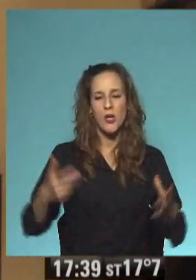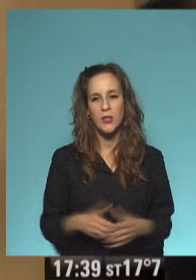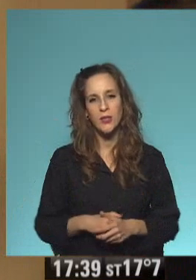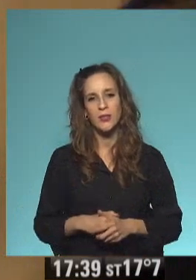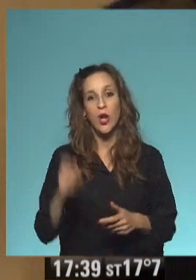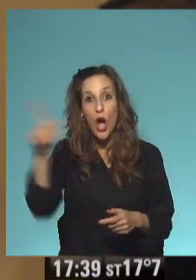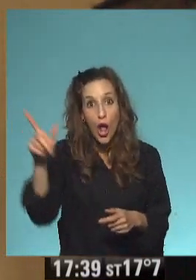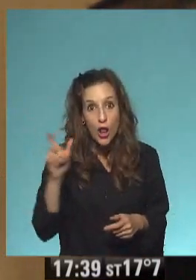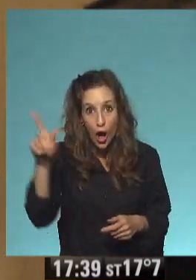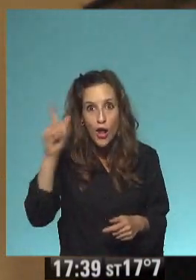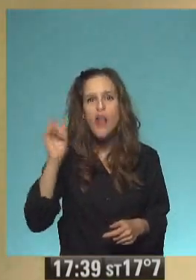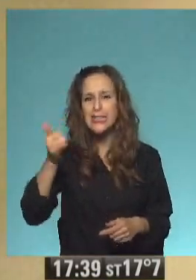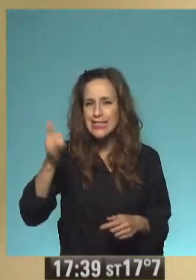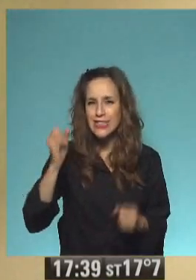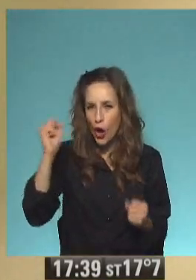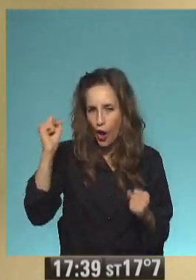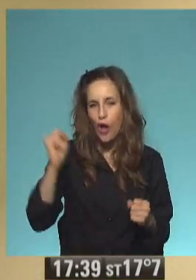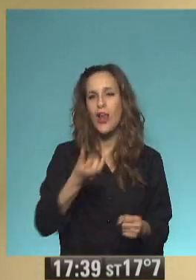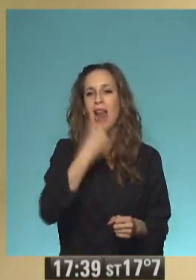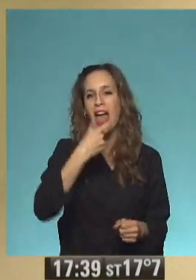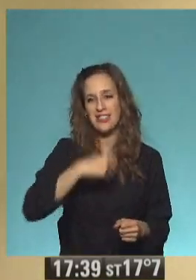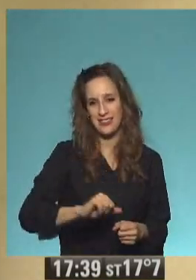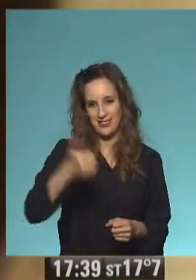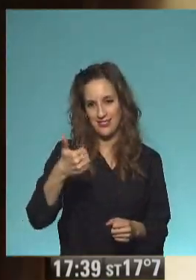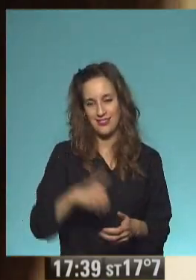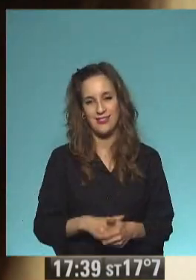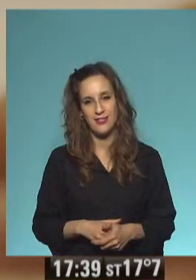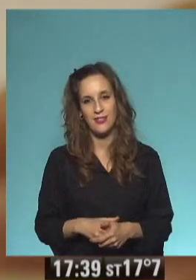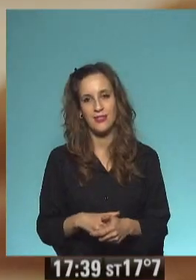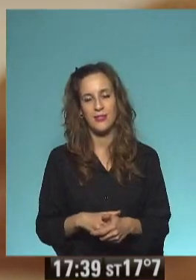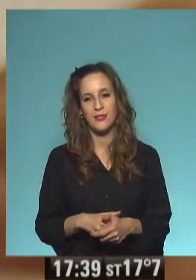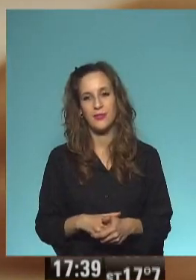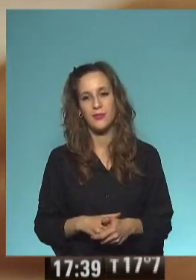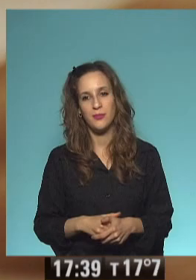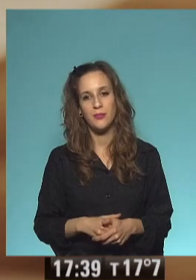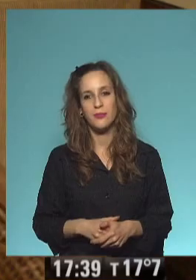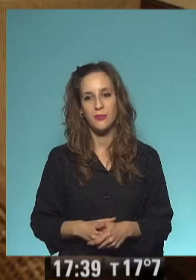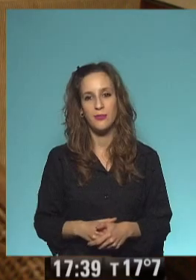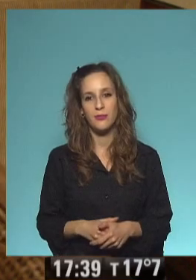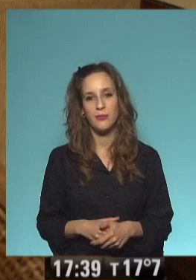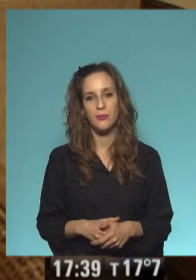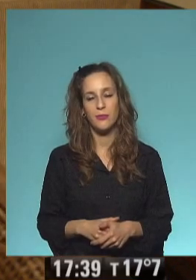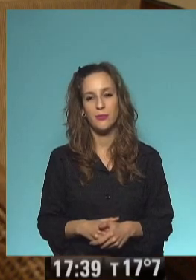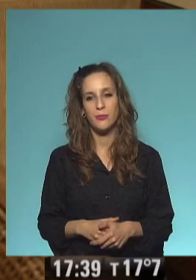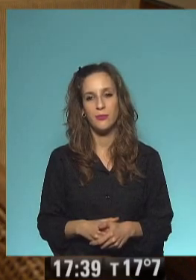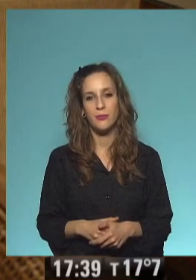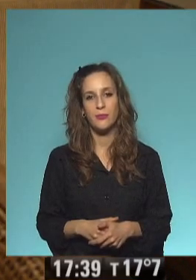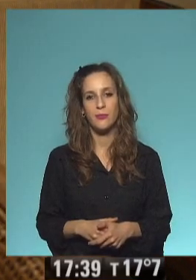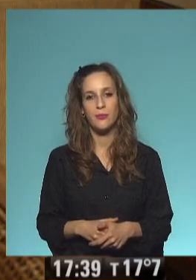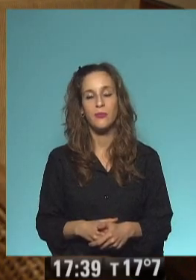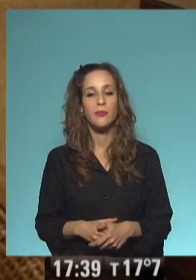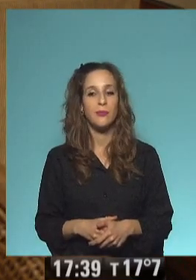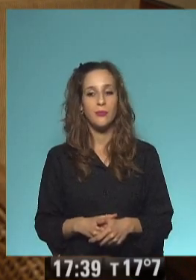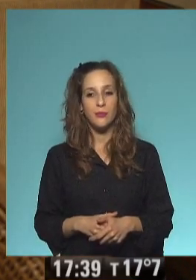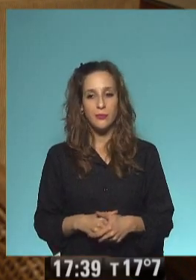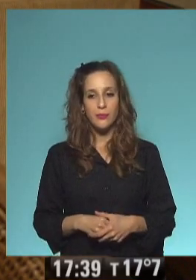¡Gol! ¡Gol! ¡Vamos, Racing! ¡Vamos! ¡Golazo! ¿Lo viste? ¿Lo viste? Sí. se viene Centurión, atención,